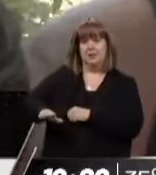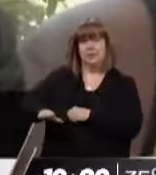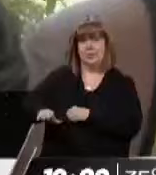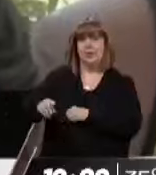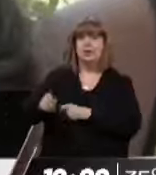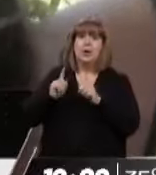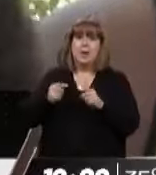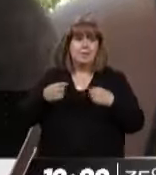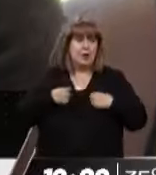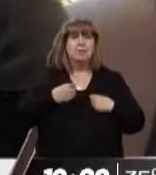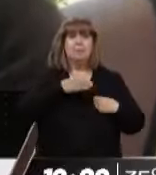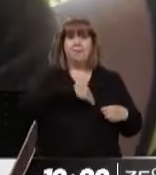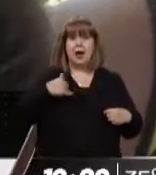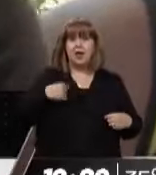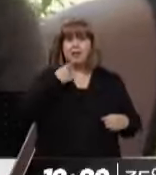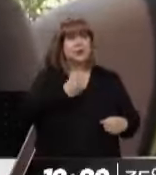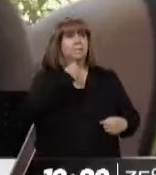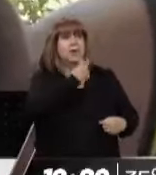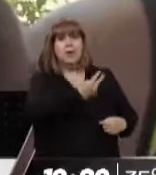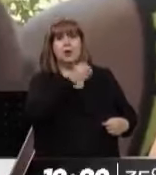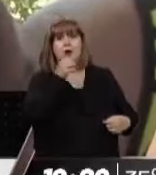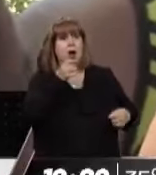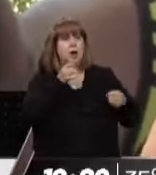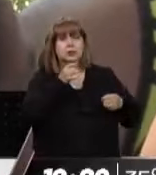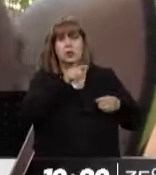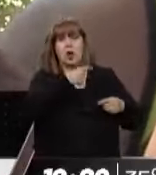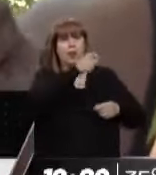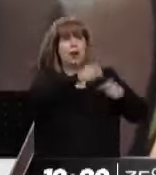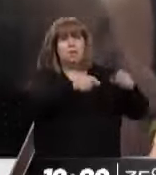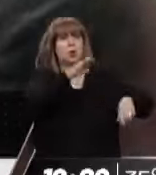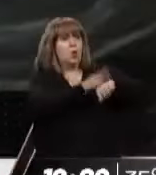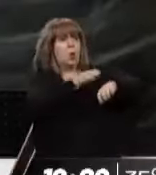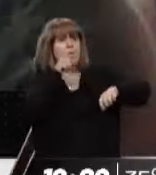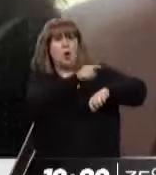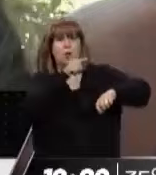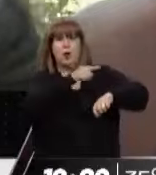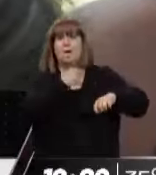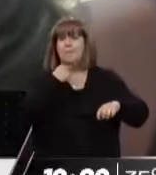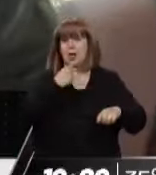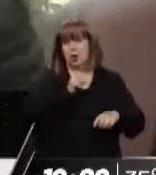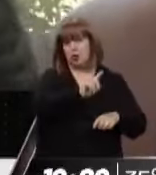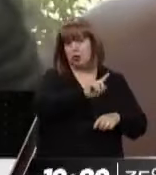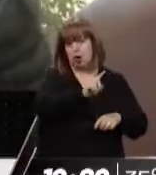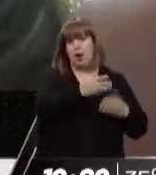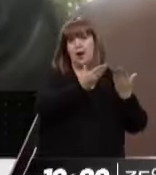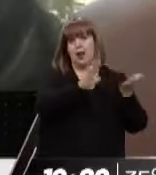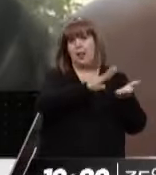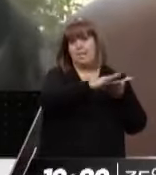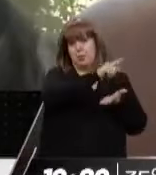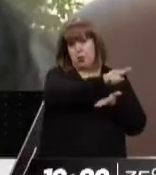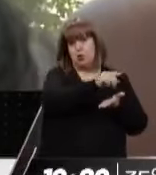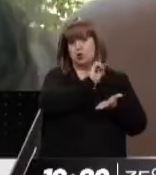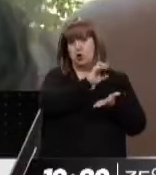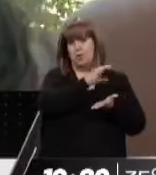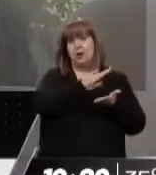justicia por mi hijo, por todo lo malo que han dicho de él, por todas las personas que lo acusaron. Así que se haga justicia para poder limpiar a mi hijo. Eso es lo